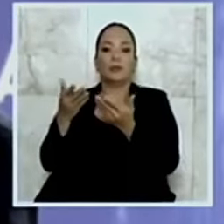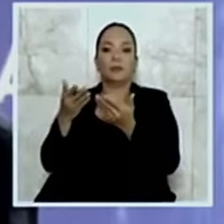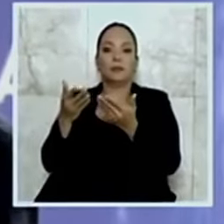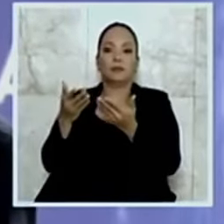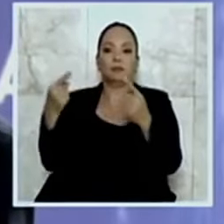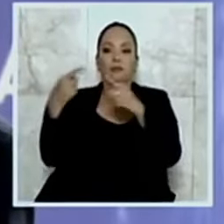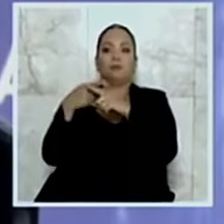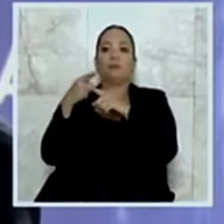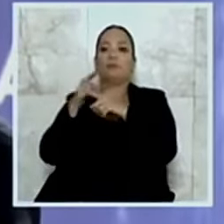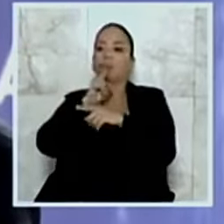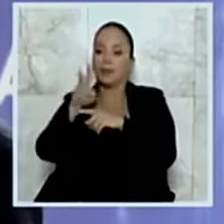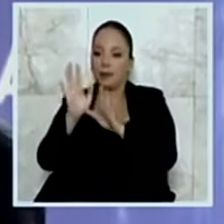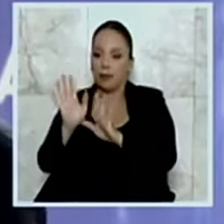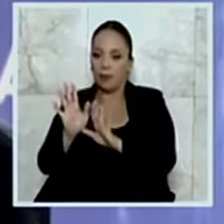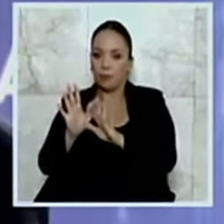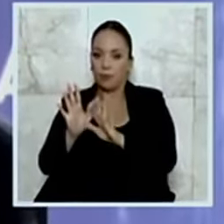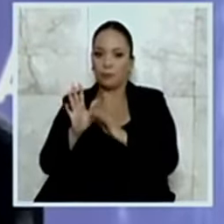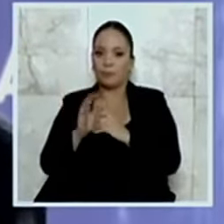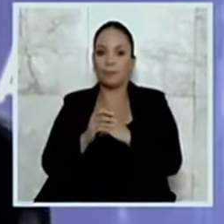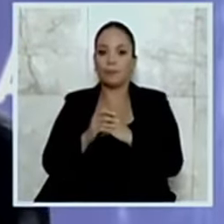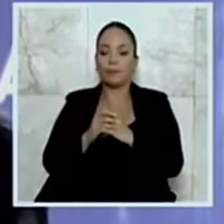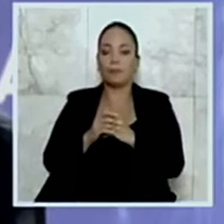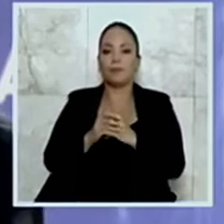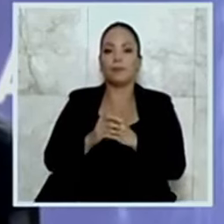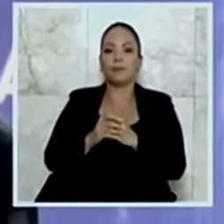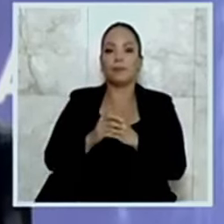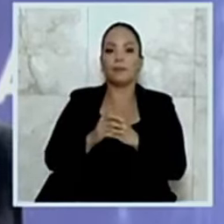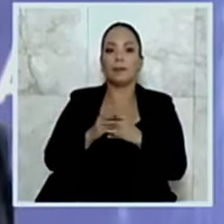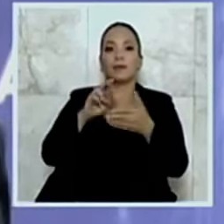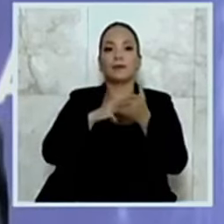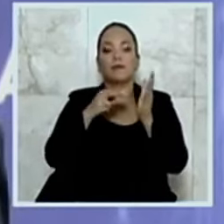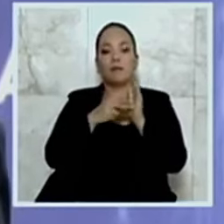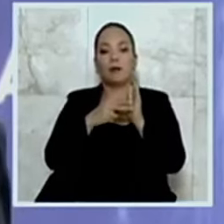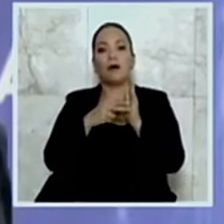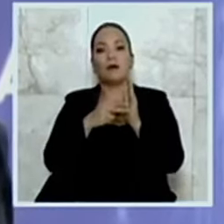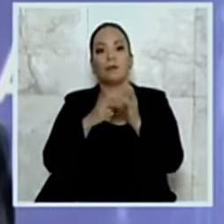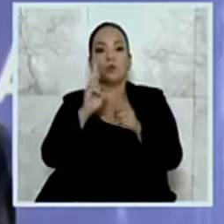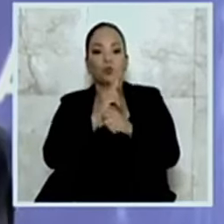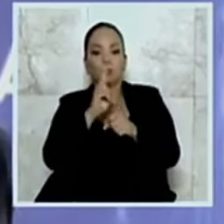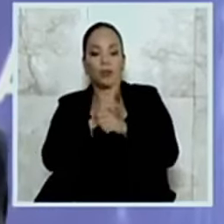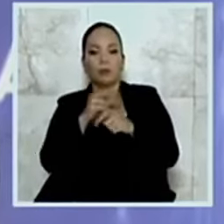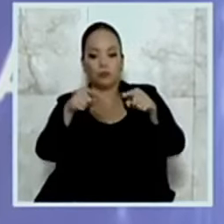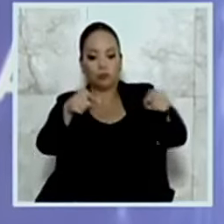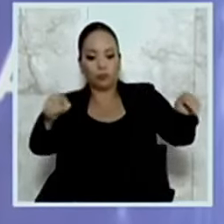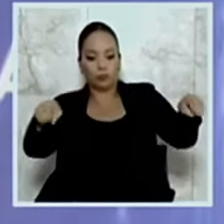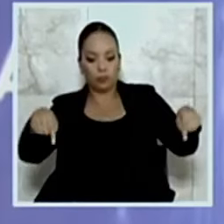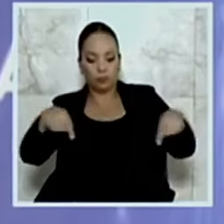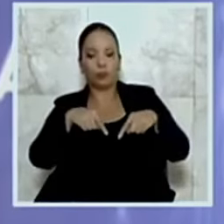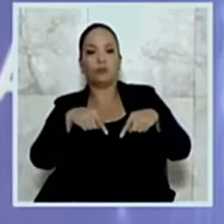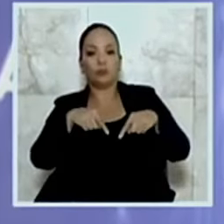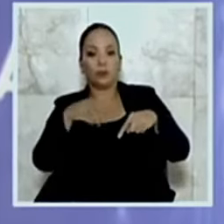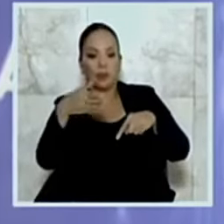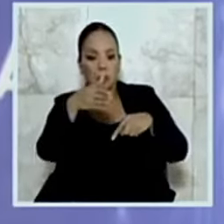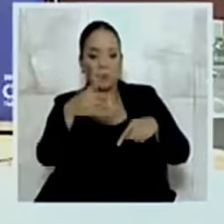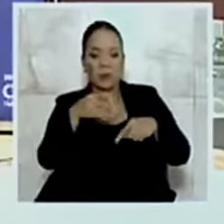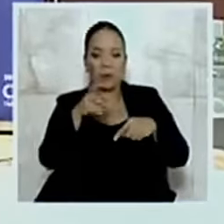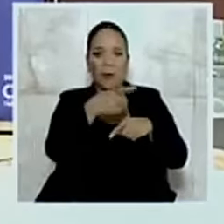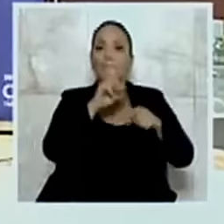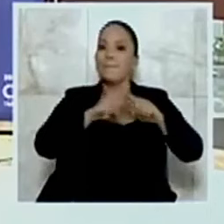de crecimiento económico o protección del ambiente, en este caso, no se convierta en una dicotomía verdadera.